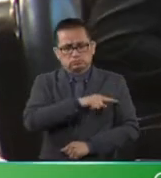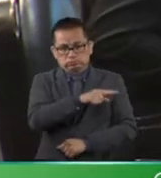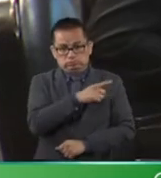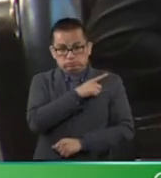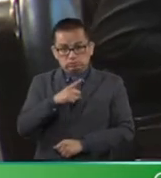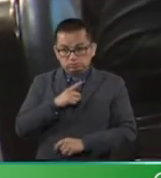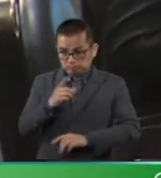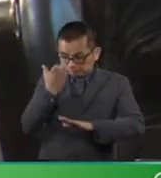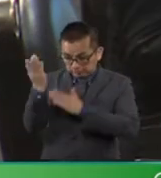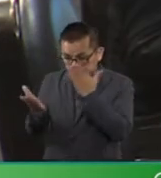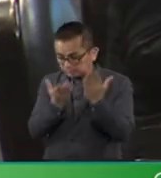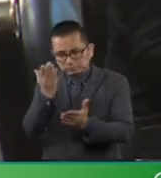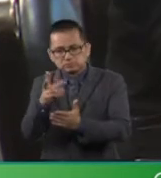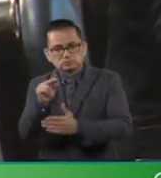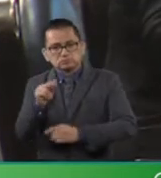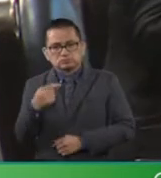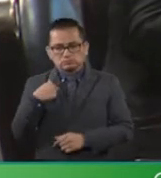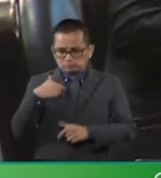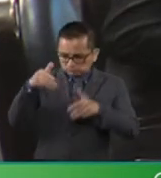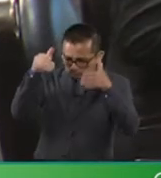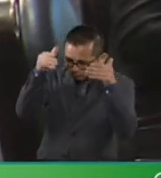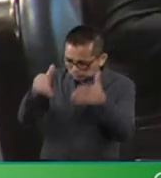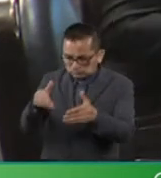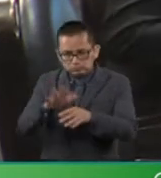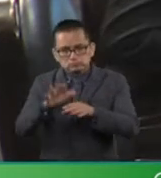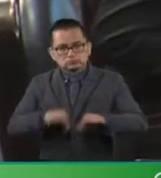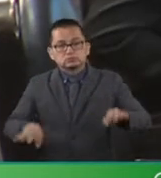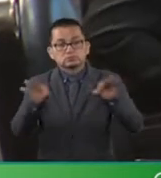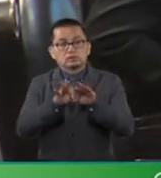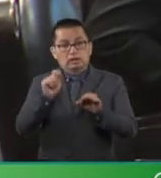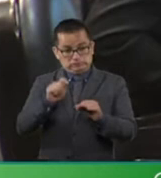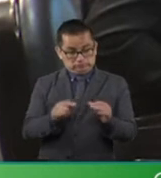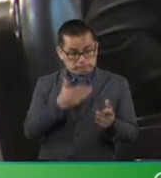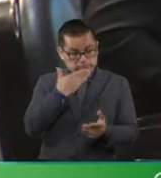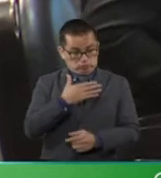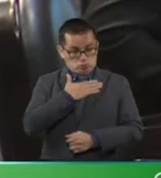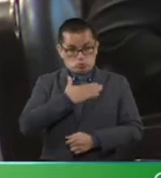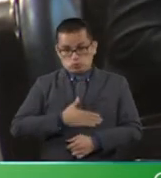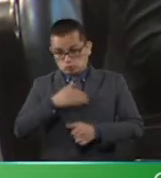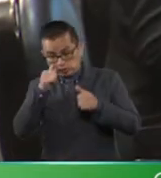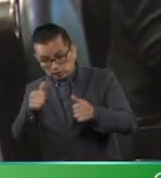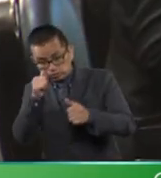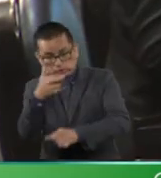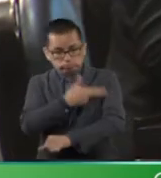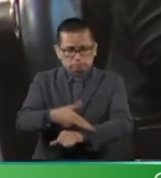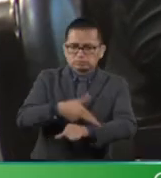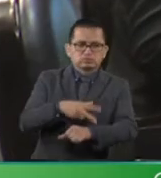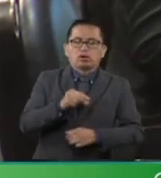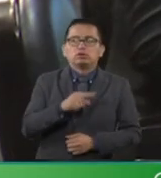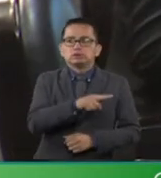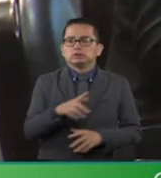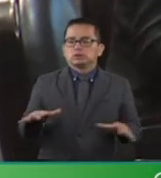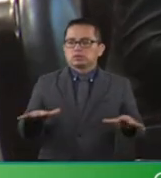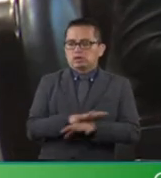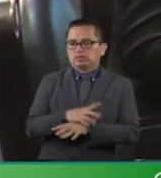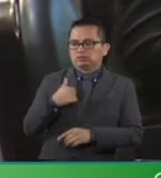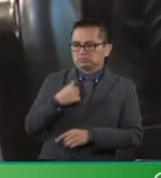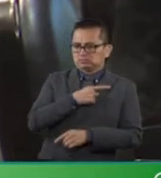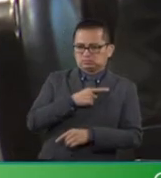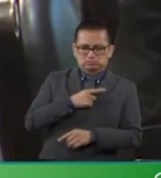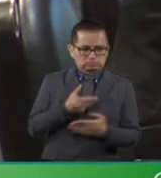su preparación o dejar de pensar en lo más importante que es la aplicación de la justicia para pensar como políticos como